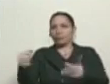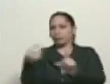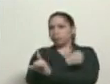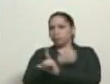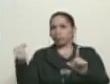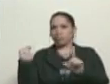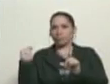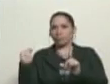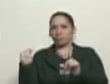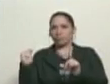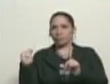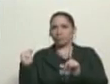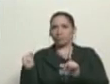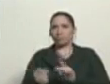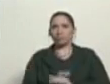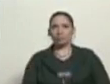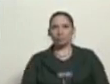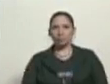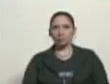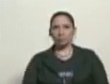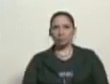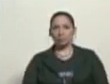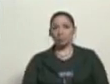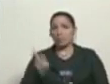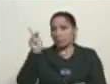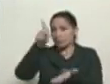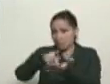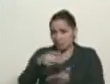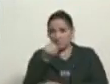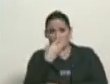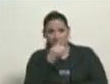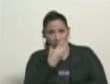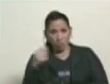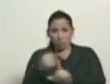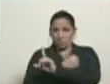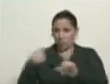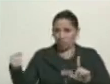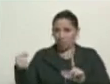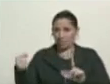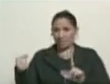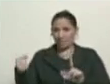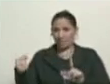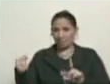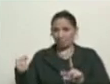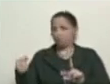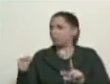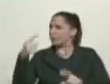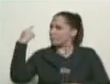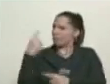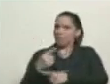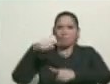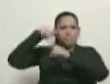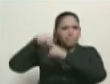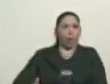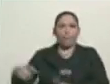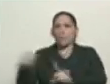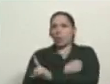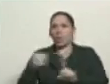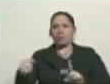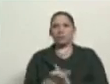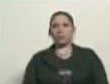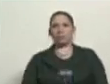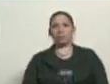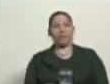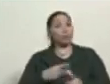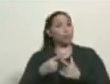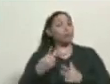violencia. El que llegue a Miraflores por la violencia será derrocado por la violencia.